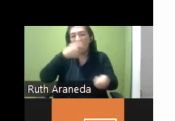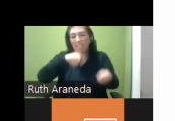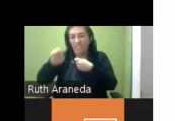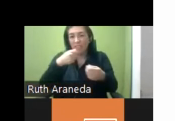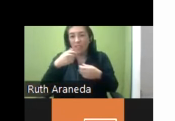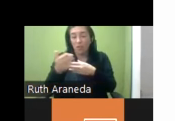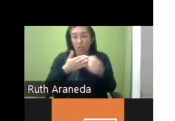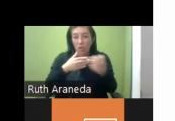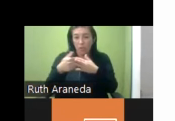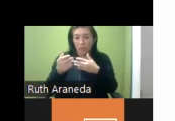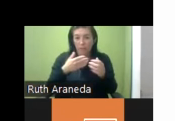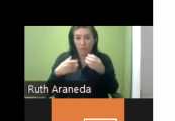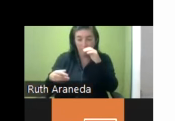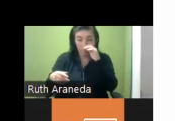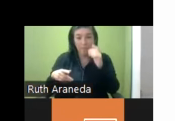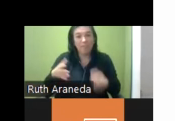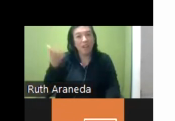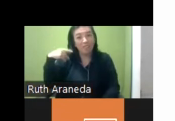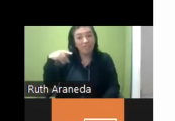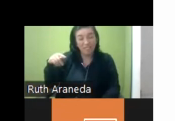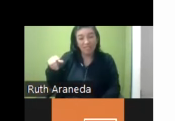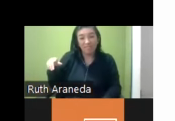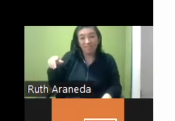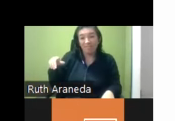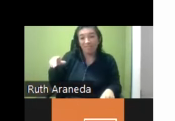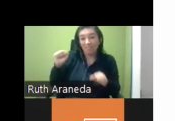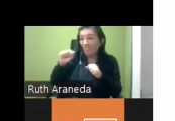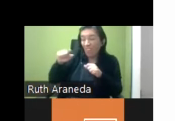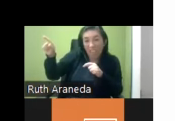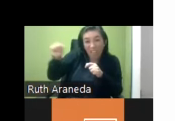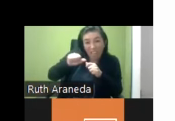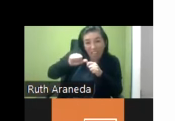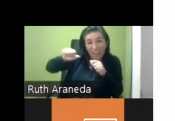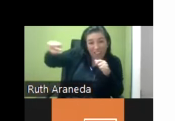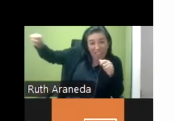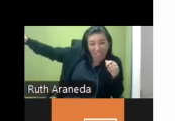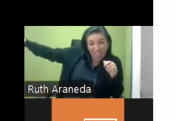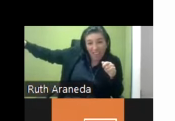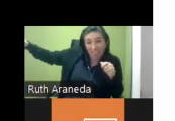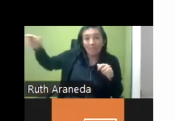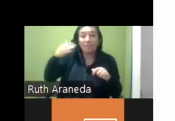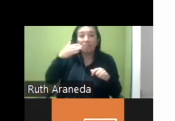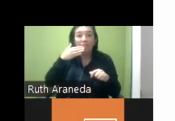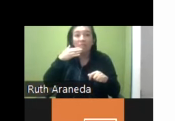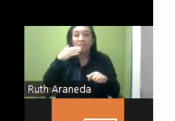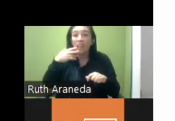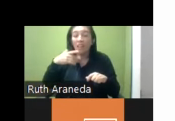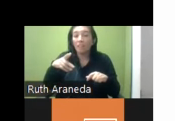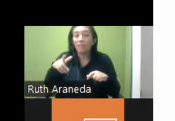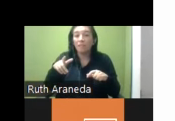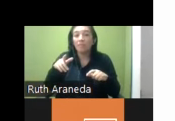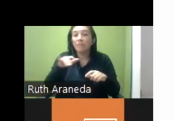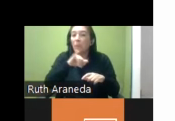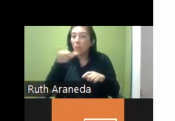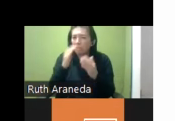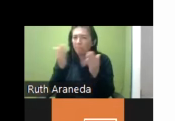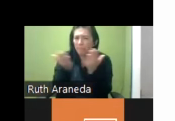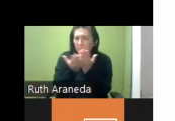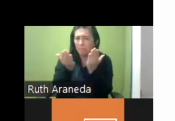tierras orientales, tierras bajas tropicales, y se ha podido incluso, en base al estudio de